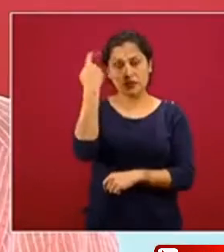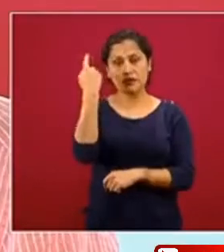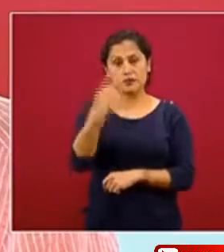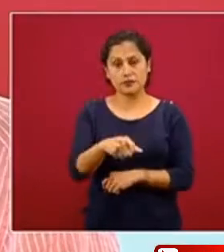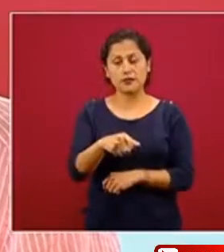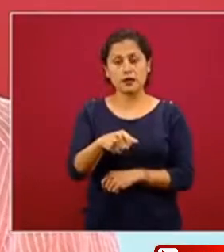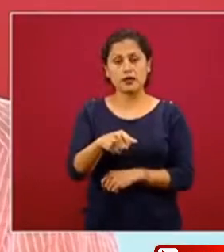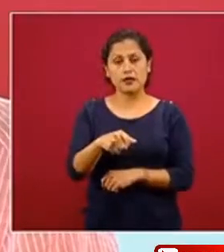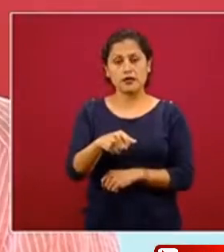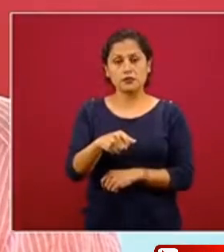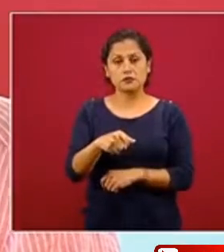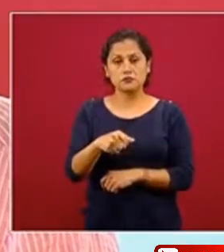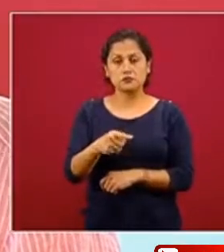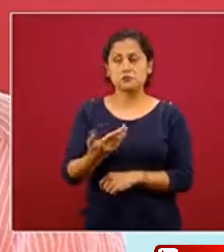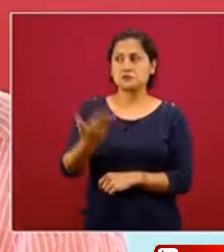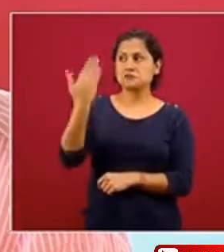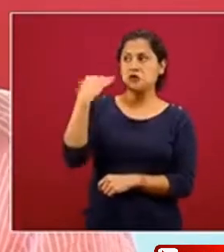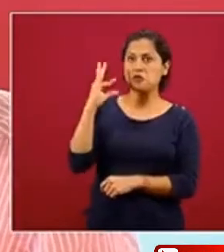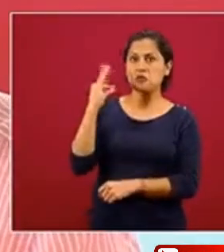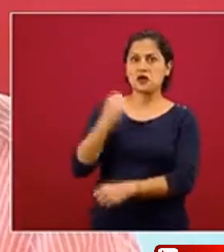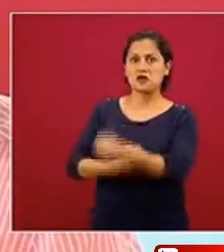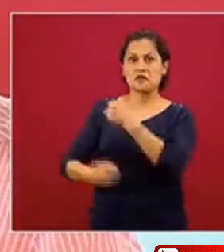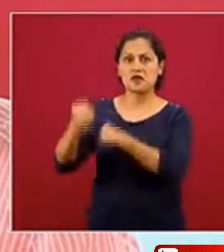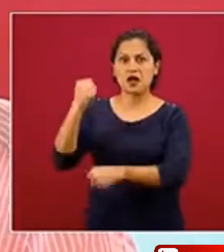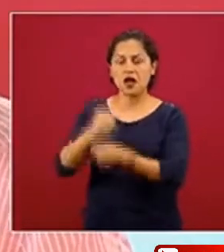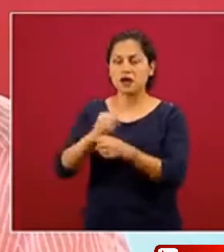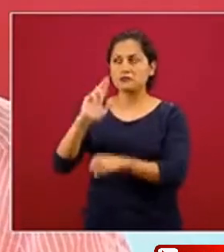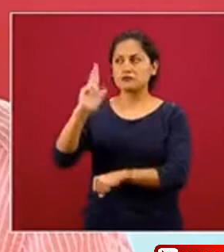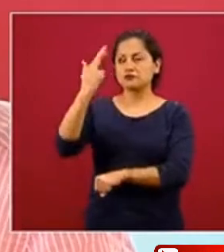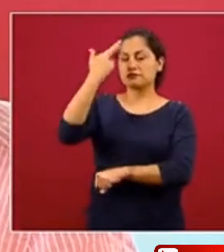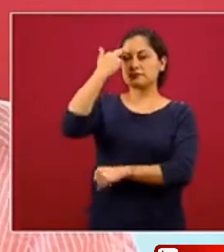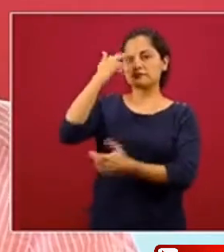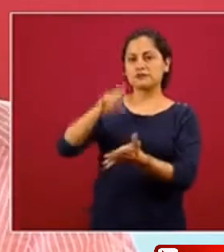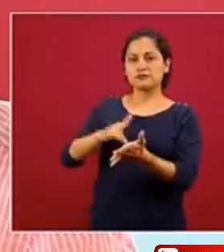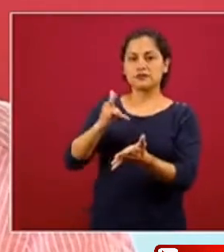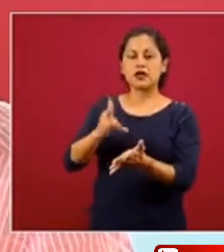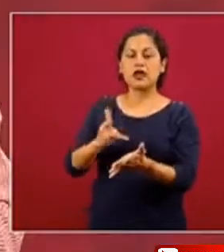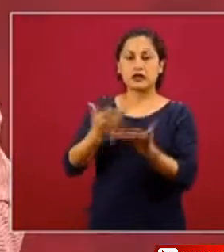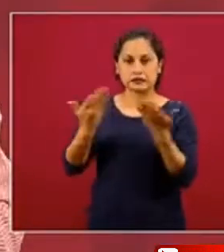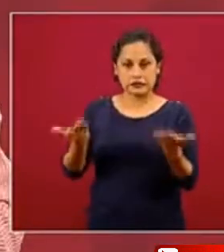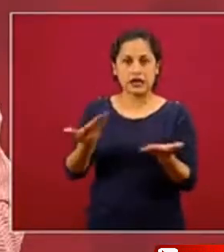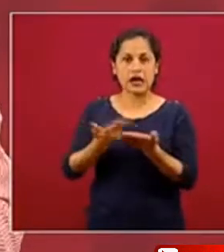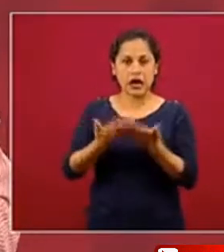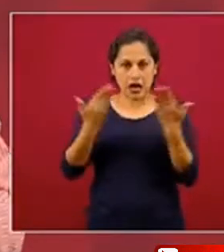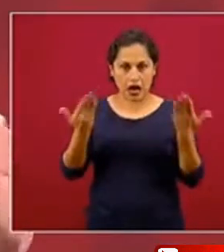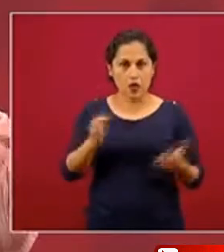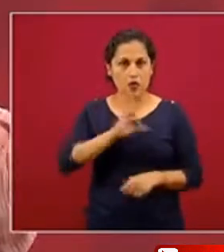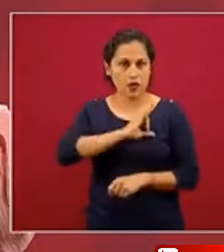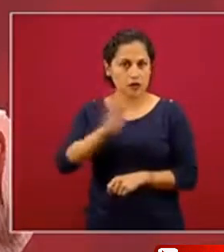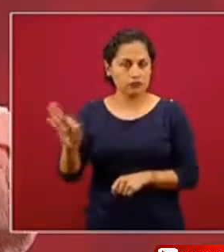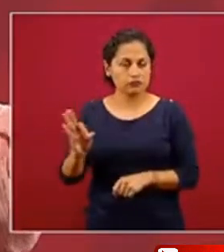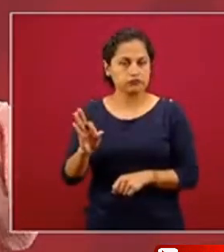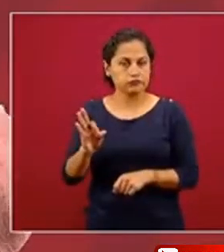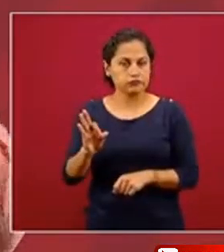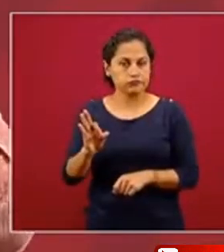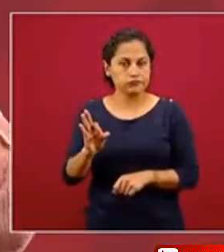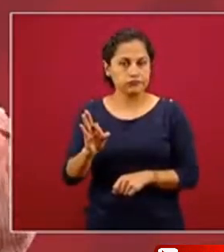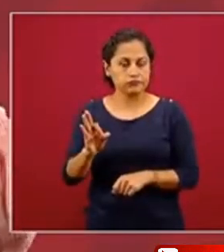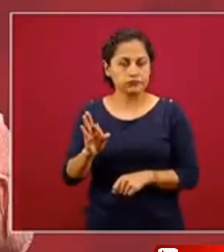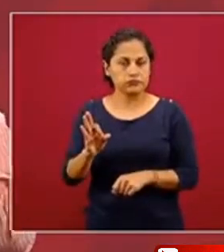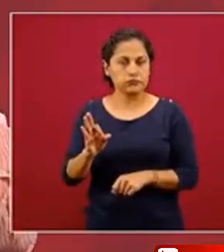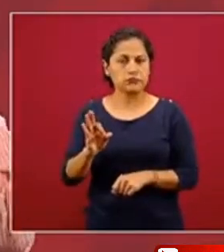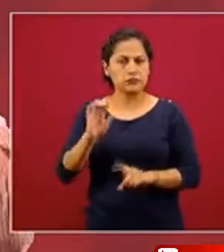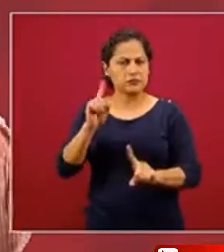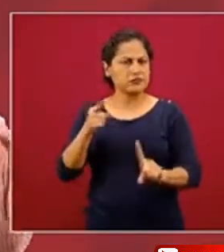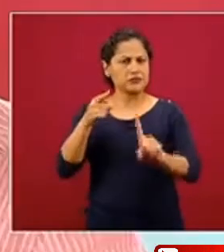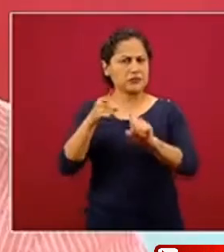un planteamiento que se hizo hace 40 años, 41 ya, desde que se estableció este programa, en donde la atención integral de